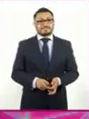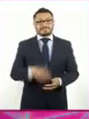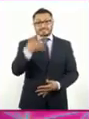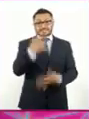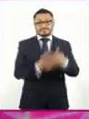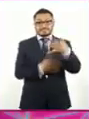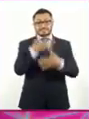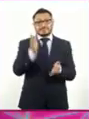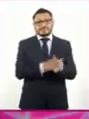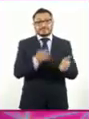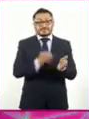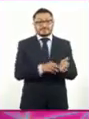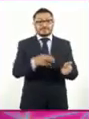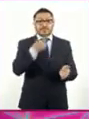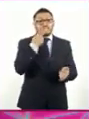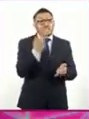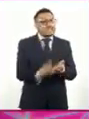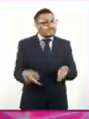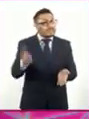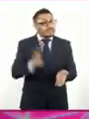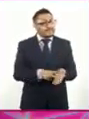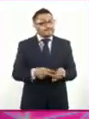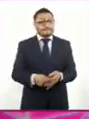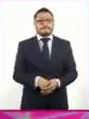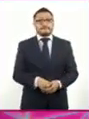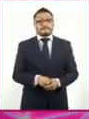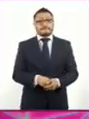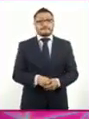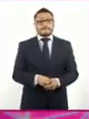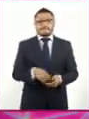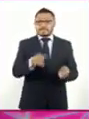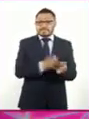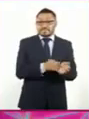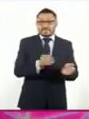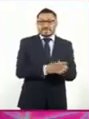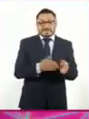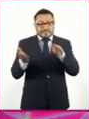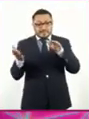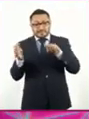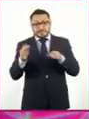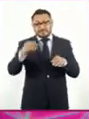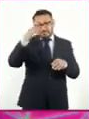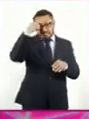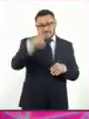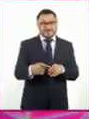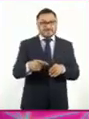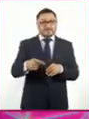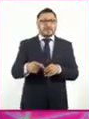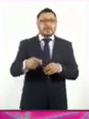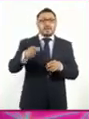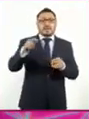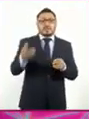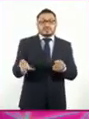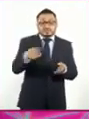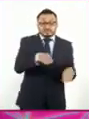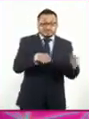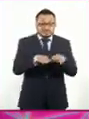15 hojas reutilizadas, papel para forrar las tapas del que más te guste,